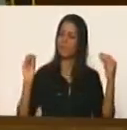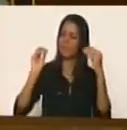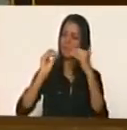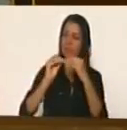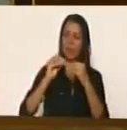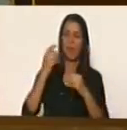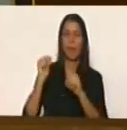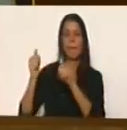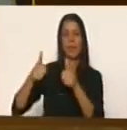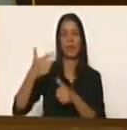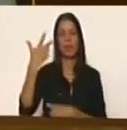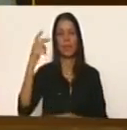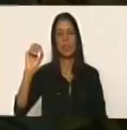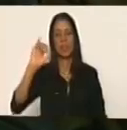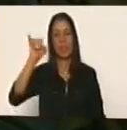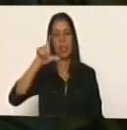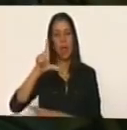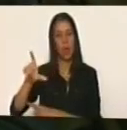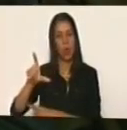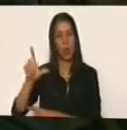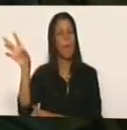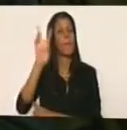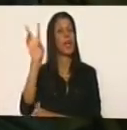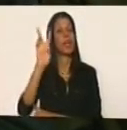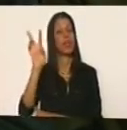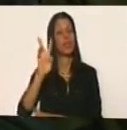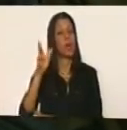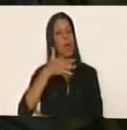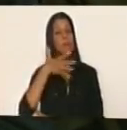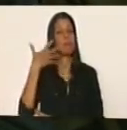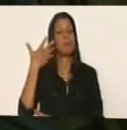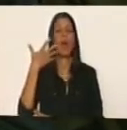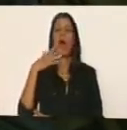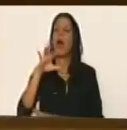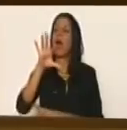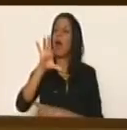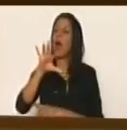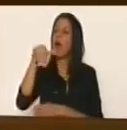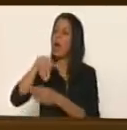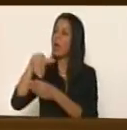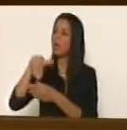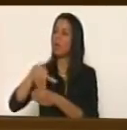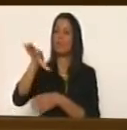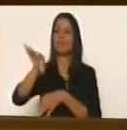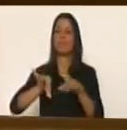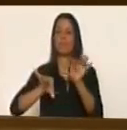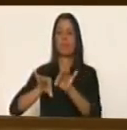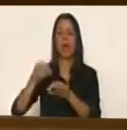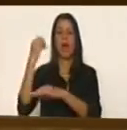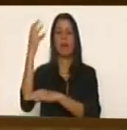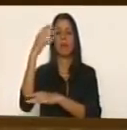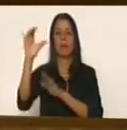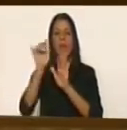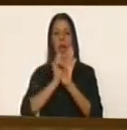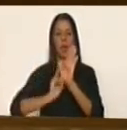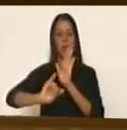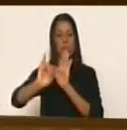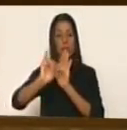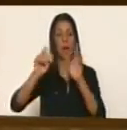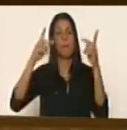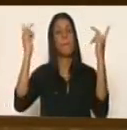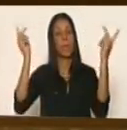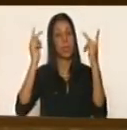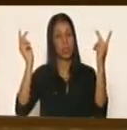de julio cuando la Venezuela heroica eligió a esta plenipotenciaria asamblea y con la victoria contundente de